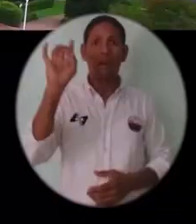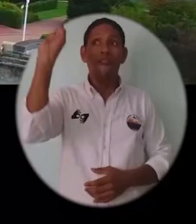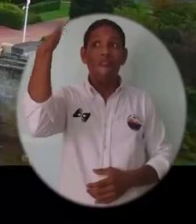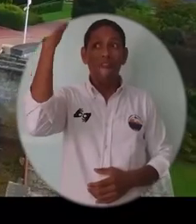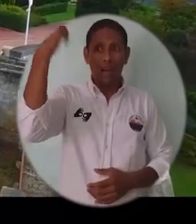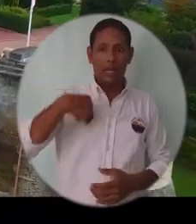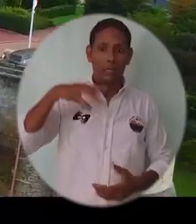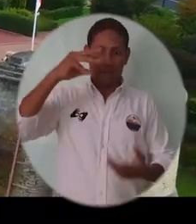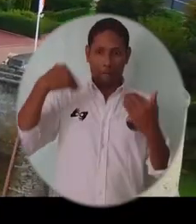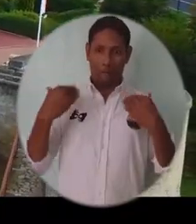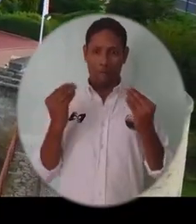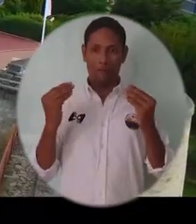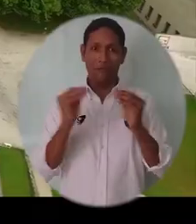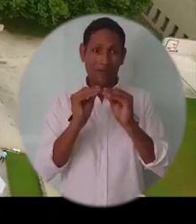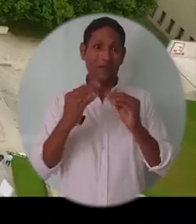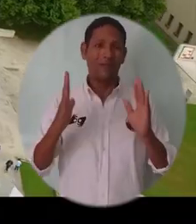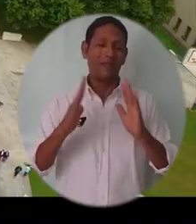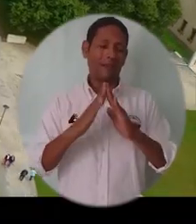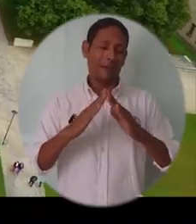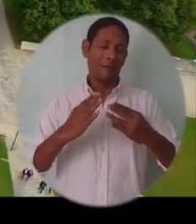Francia.